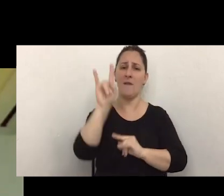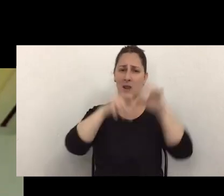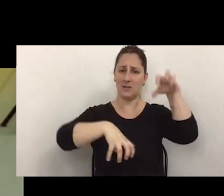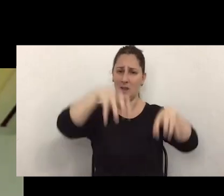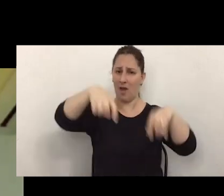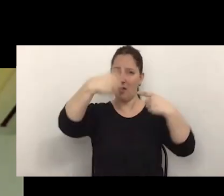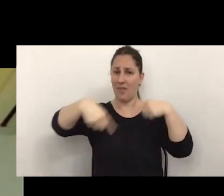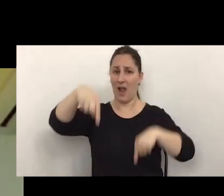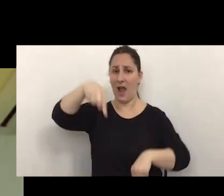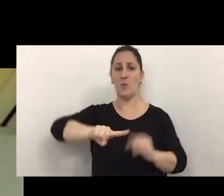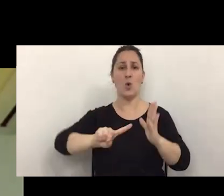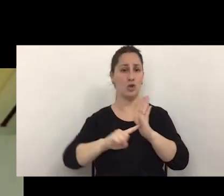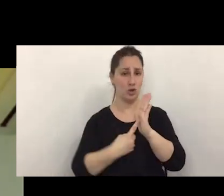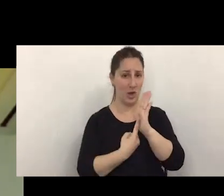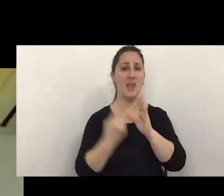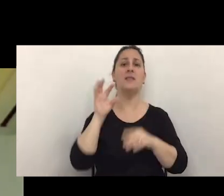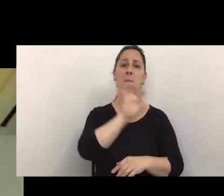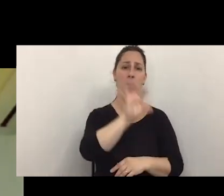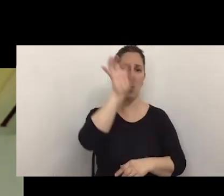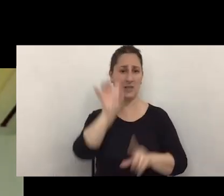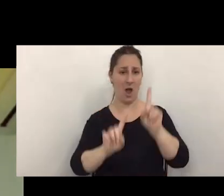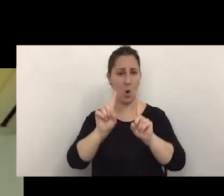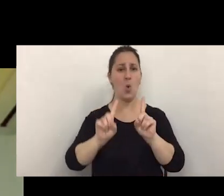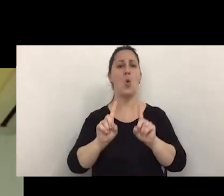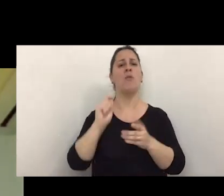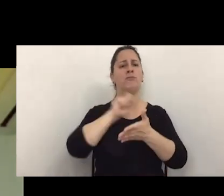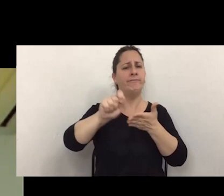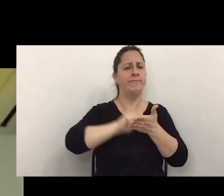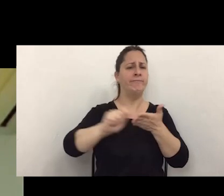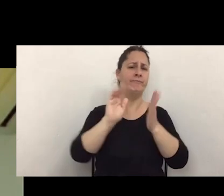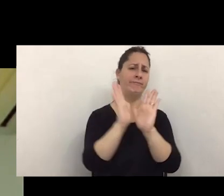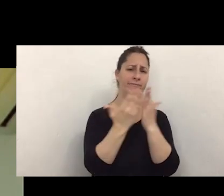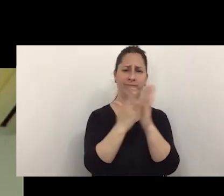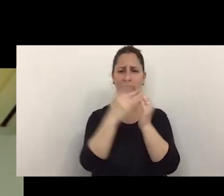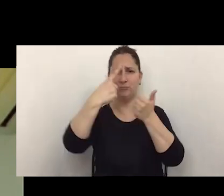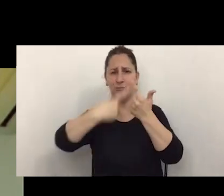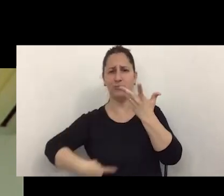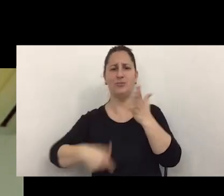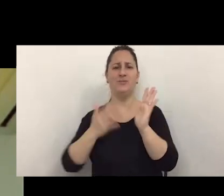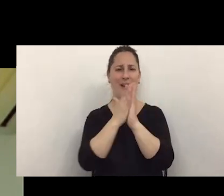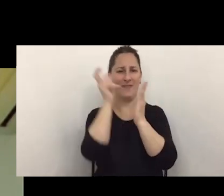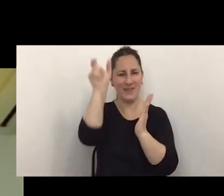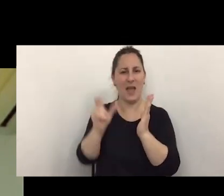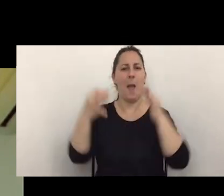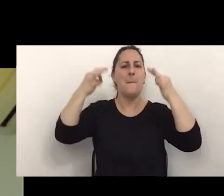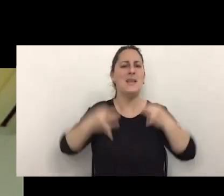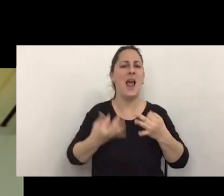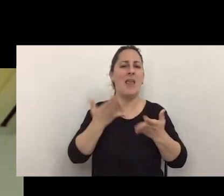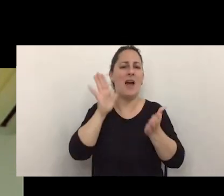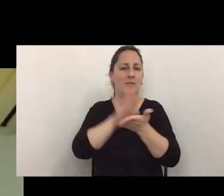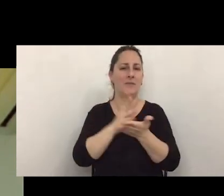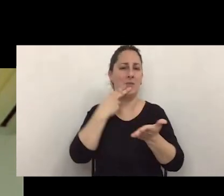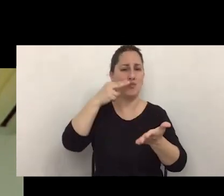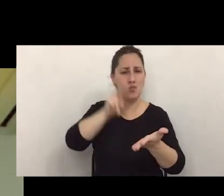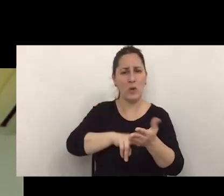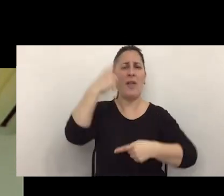Ciudad Autónoma de Buenos Aires y del interior del país, autora de una gran cantidad de bibliografía y artículos de la especialidad impositiva, publicadas en